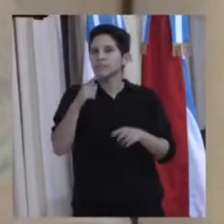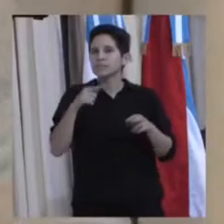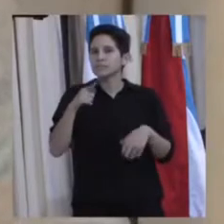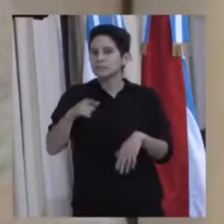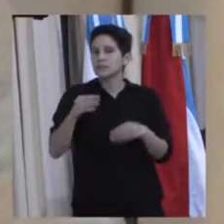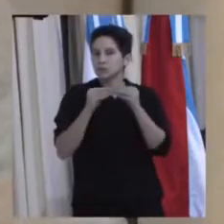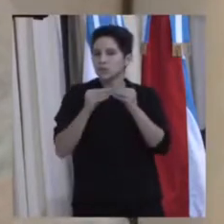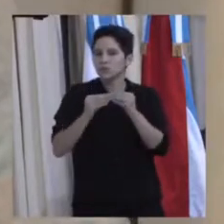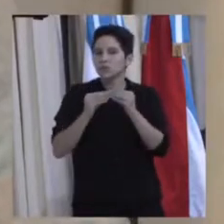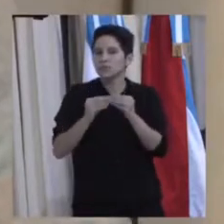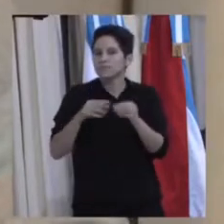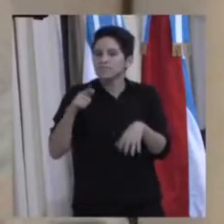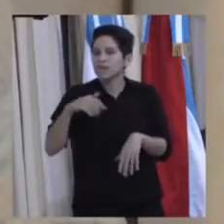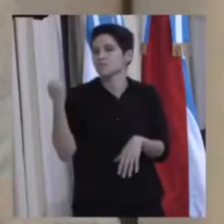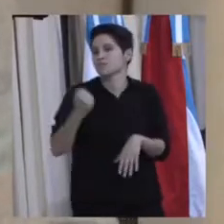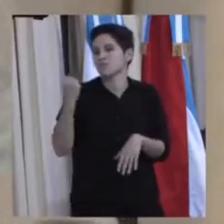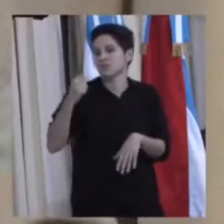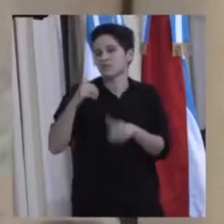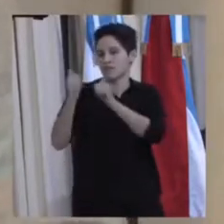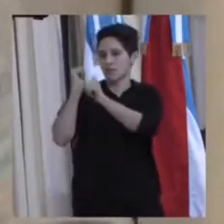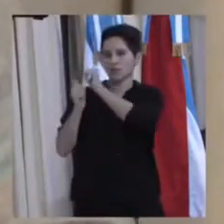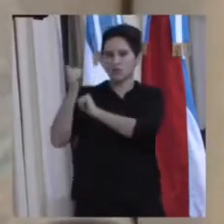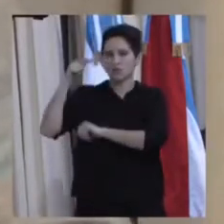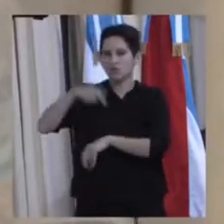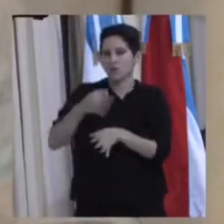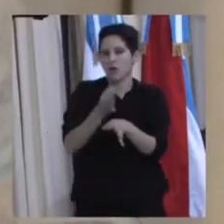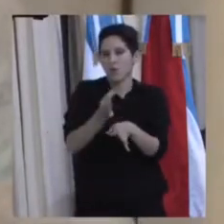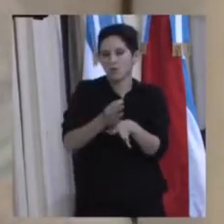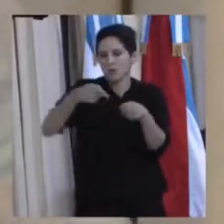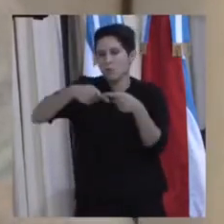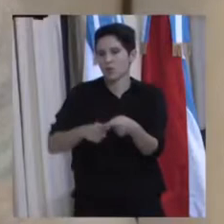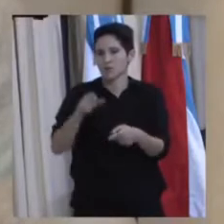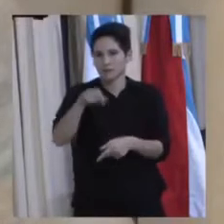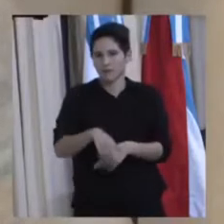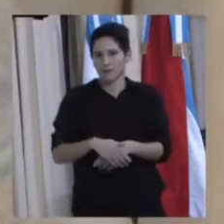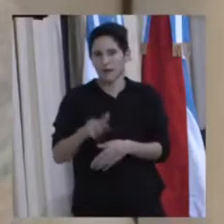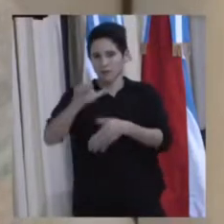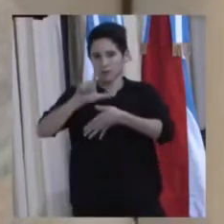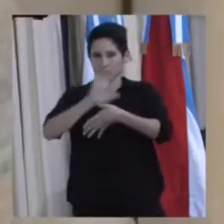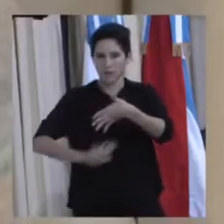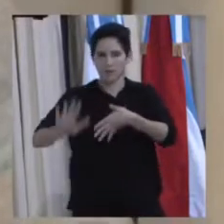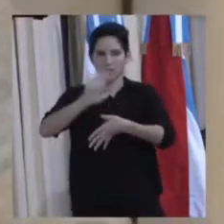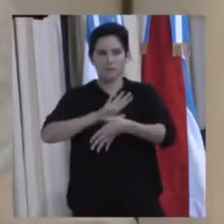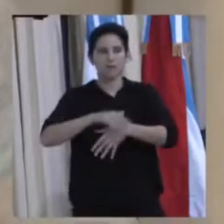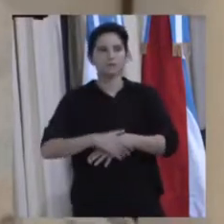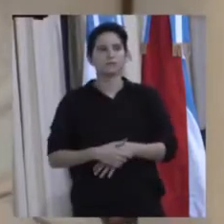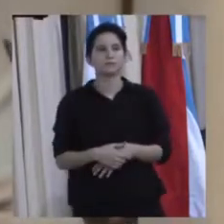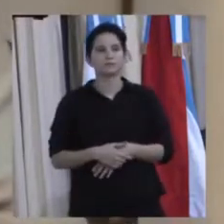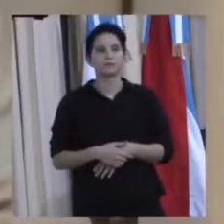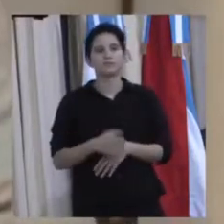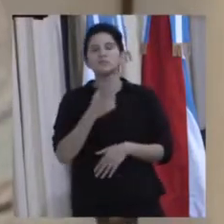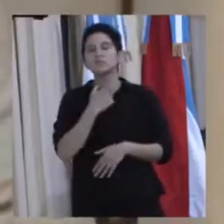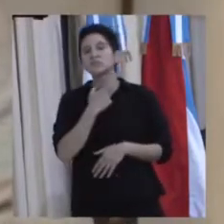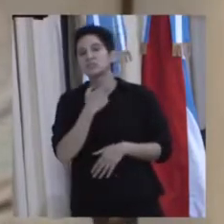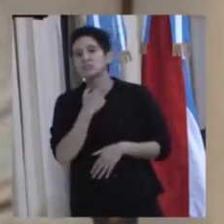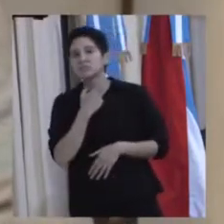acontecimientos, diríamos, ¿no?, más resonantes de la historia educativa y política latinoamericana. Quisiera yo en